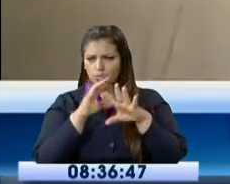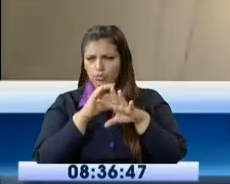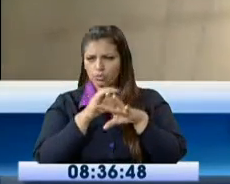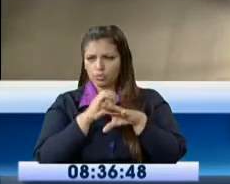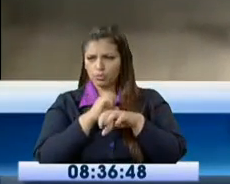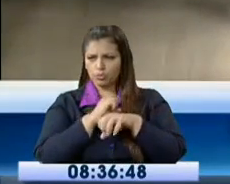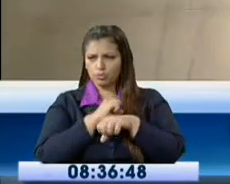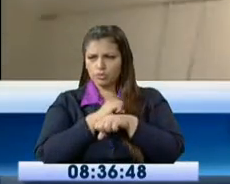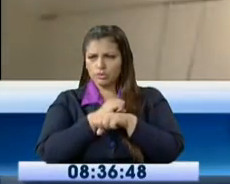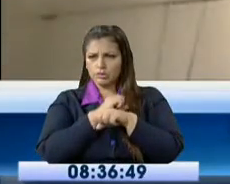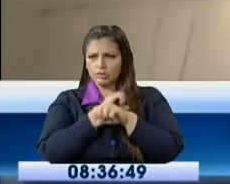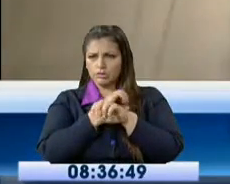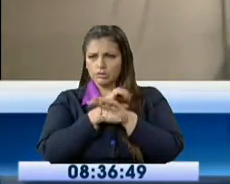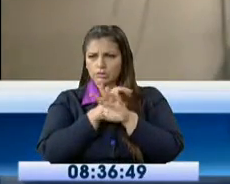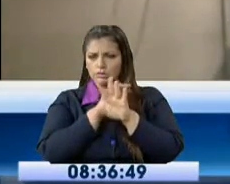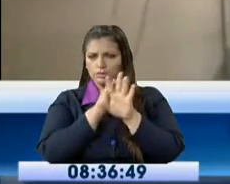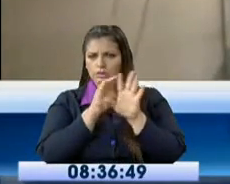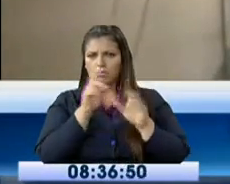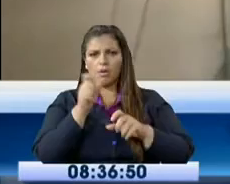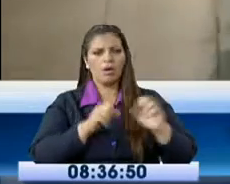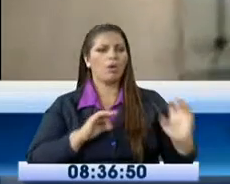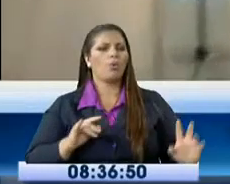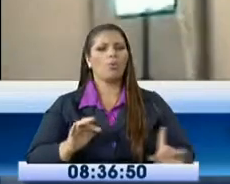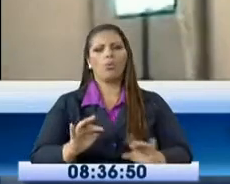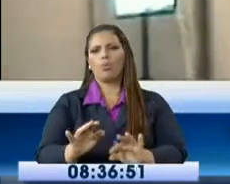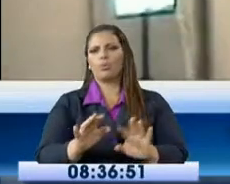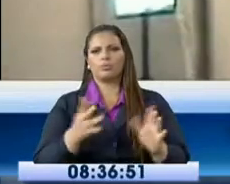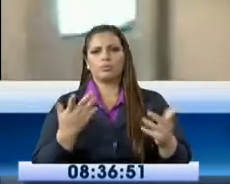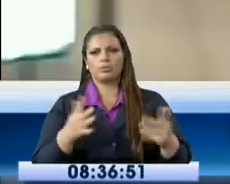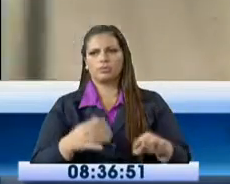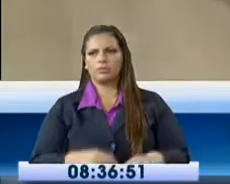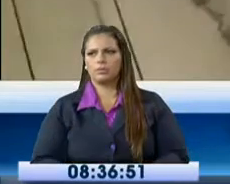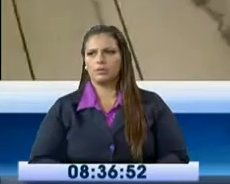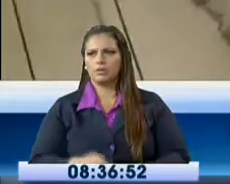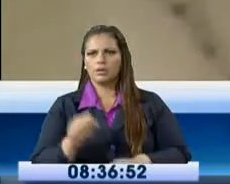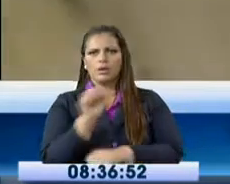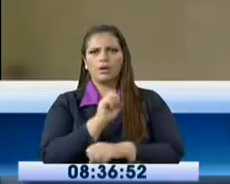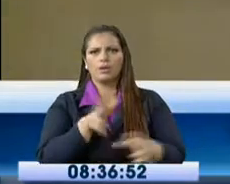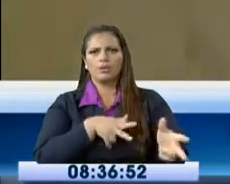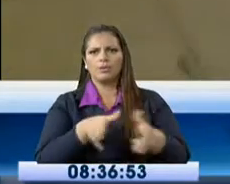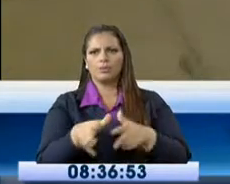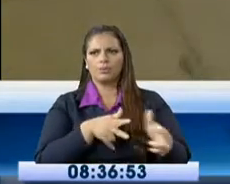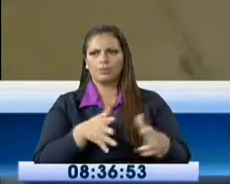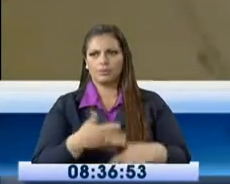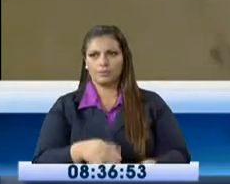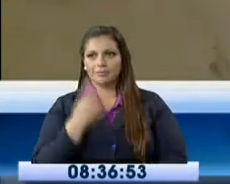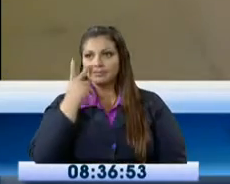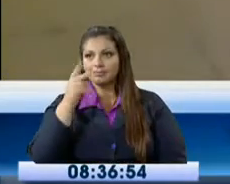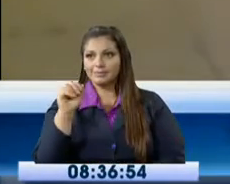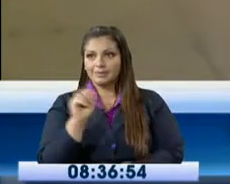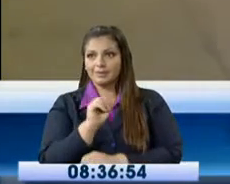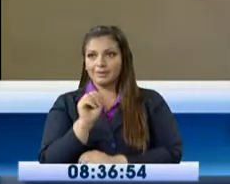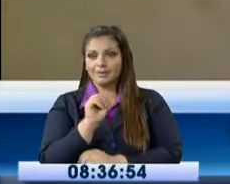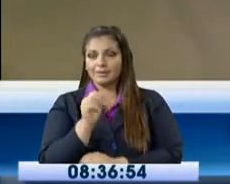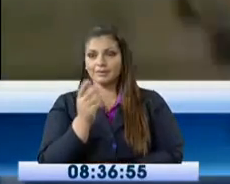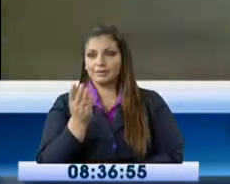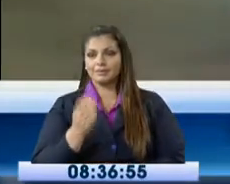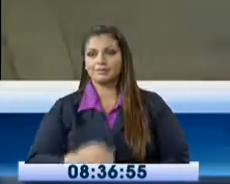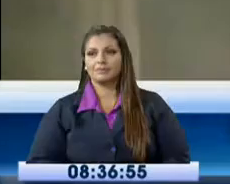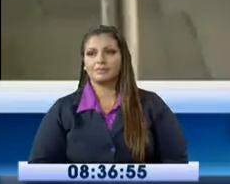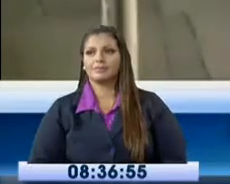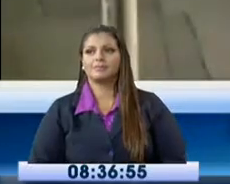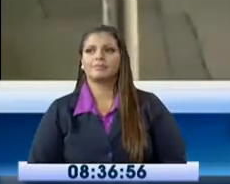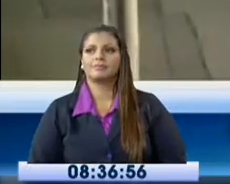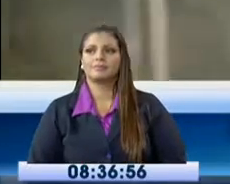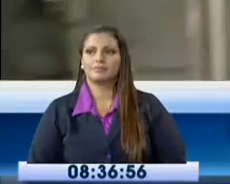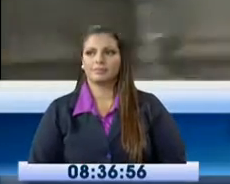madrugada, bueno, no se ve a nadie, se ve desolado el sitio, ni vehículo siquiera. Ahí va, ahí, ese es el carro creo que va llegando, así ¿no? Es. De ese se